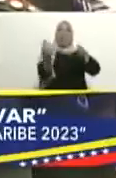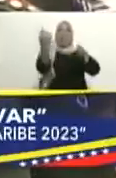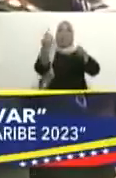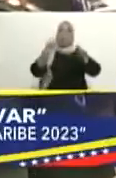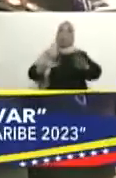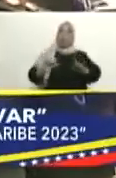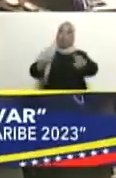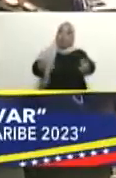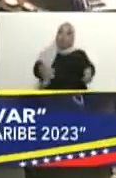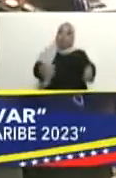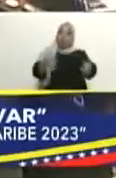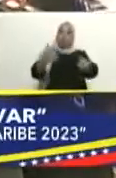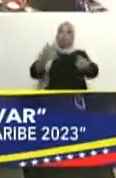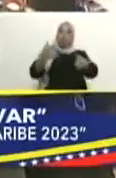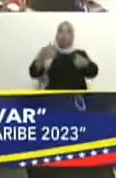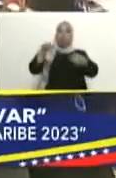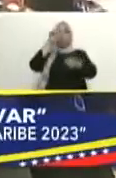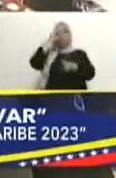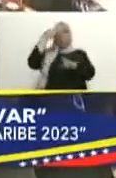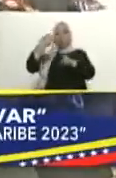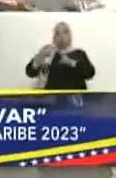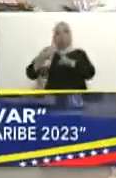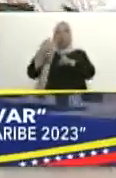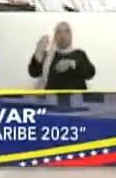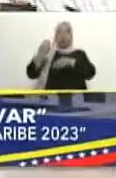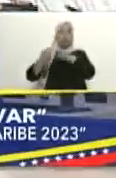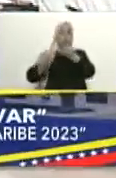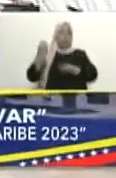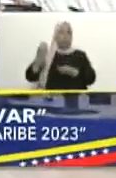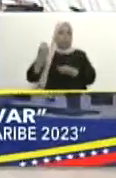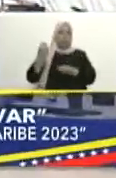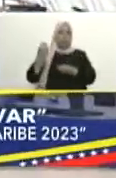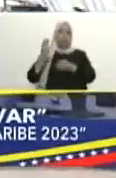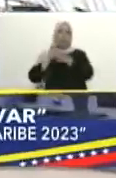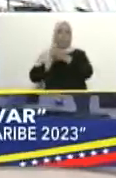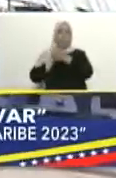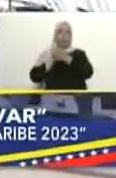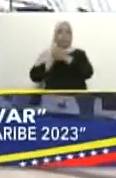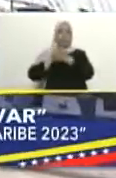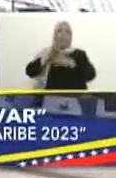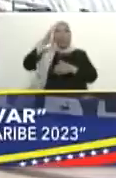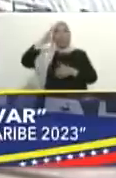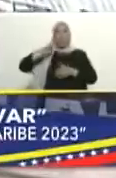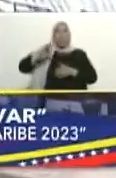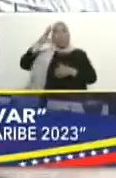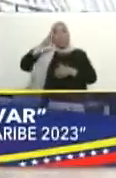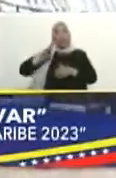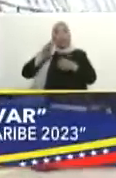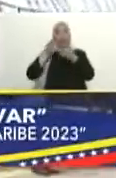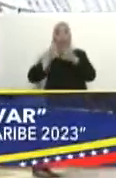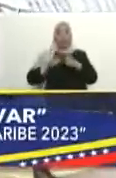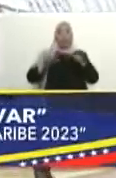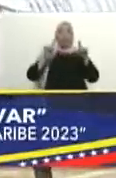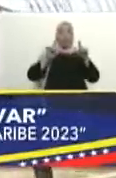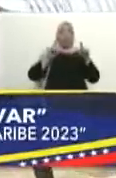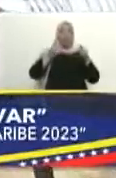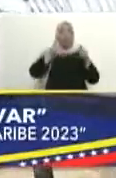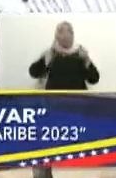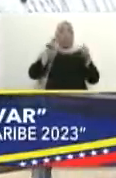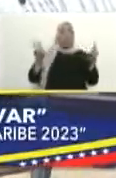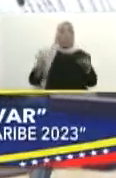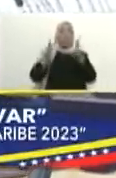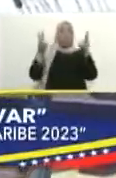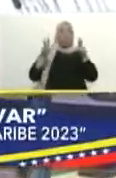paso del gran homenaje que vamos a hacer a nuestros soldados libertadores victoriosos